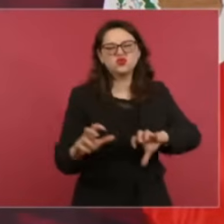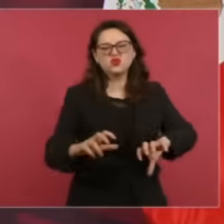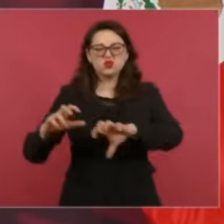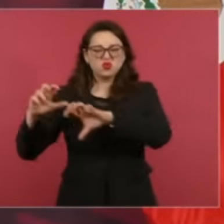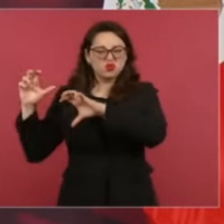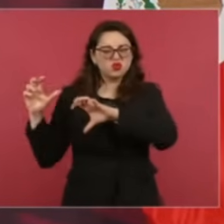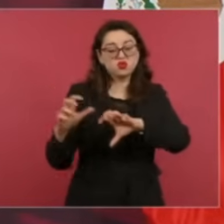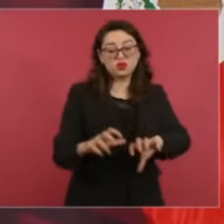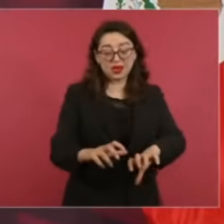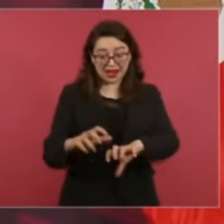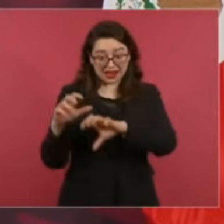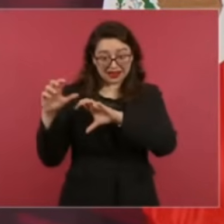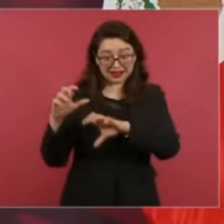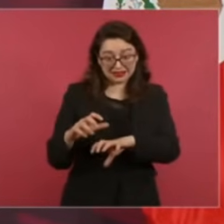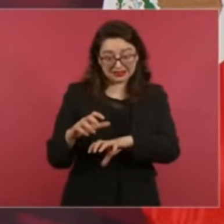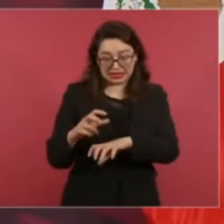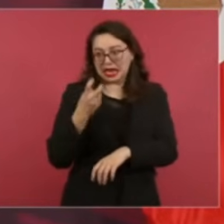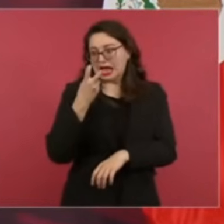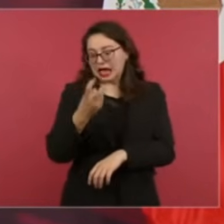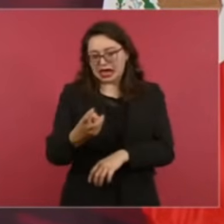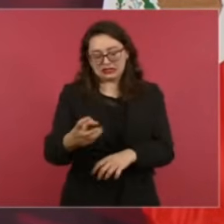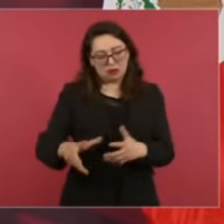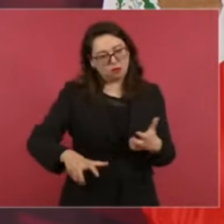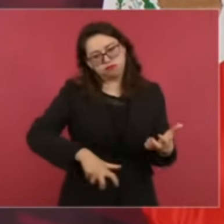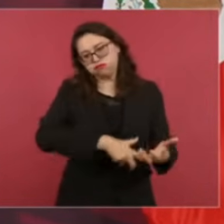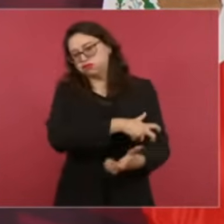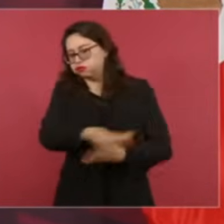llueve como entonces,